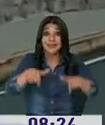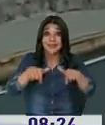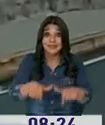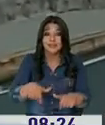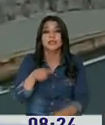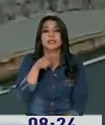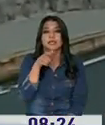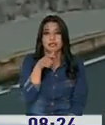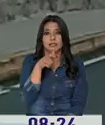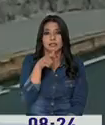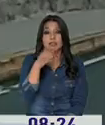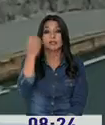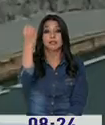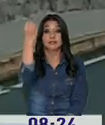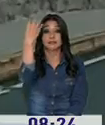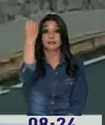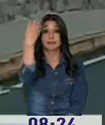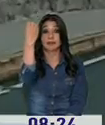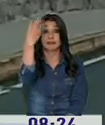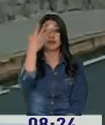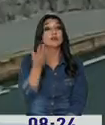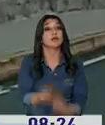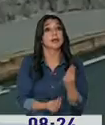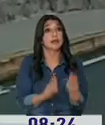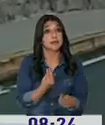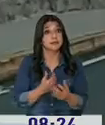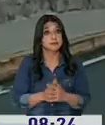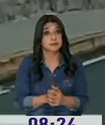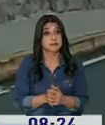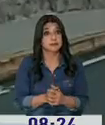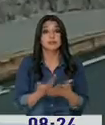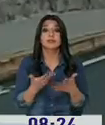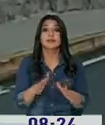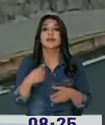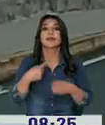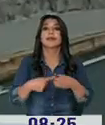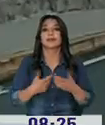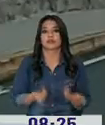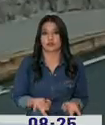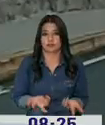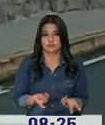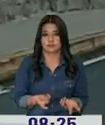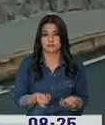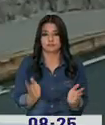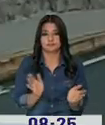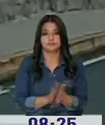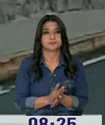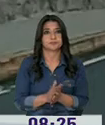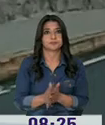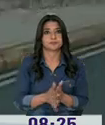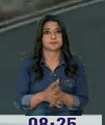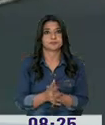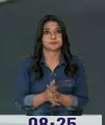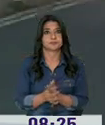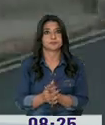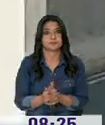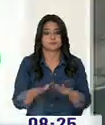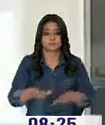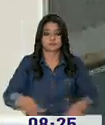que se llega al semáforo y adivinen qué. Ya es Quito. Entonces es realmente esta zona